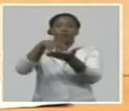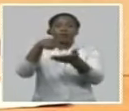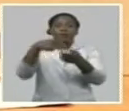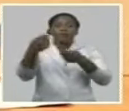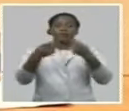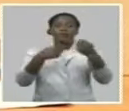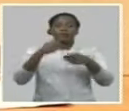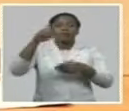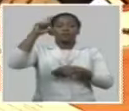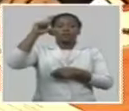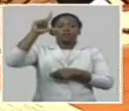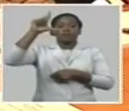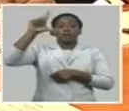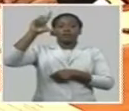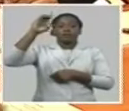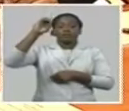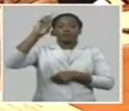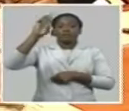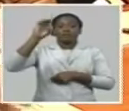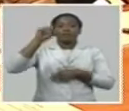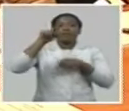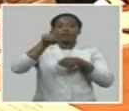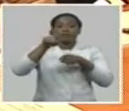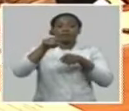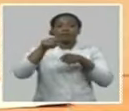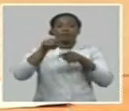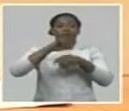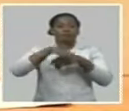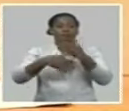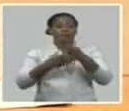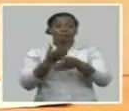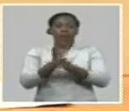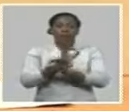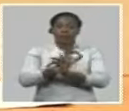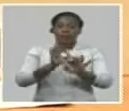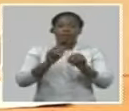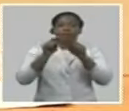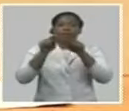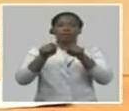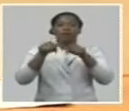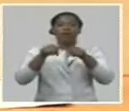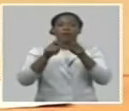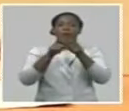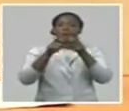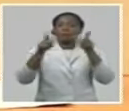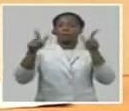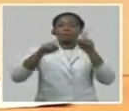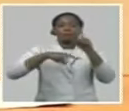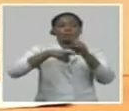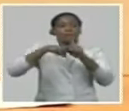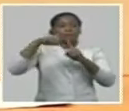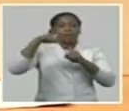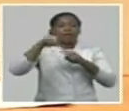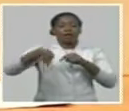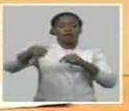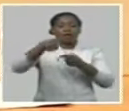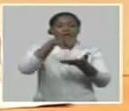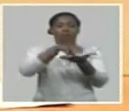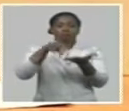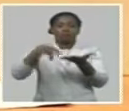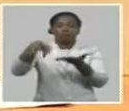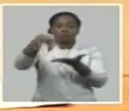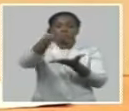población amplia se han ampliado porque en principio fue una satisfacción de la población se crearon 16 puntos grandes de más de 6 mil litros en la ciudad